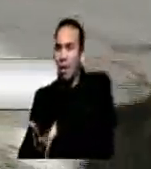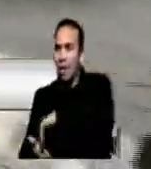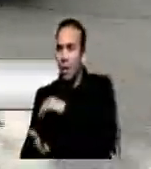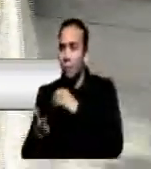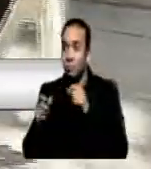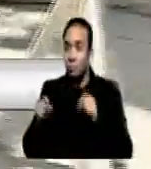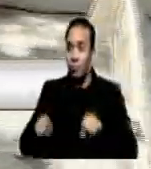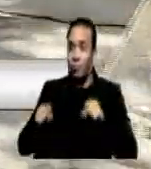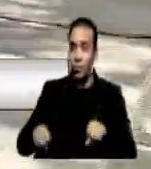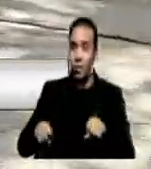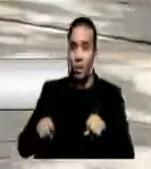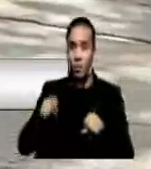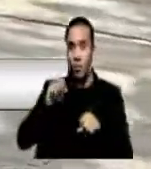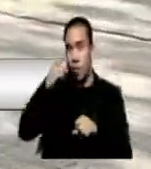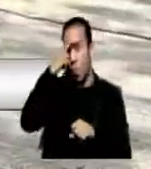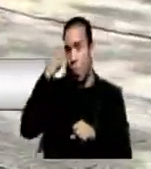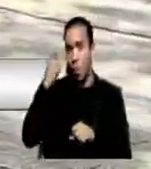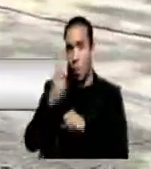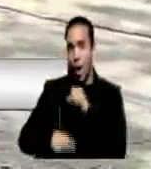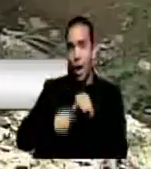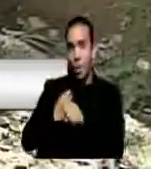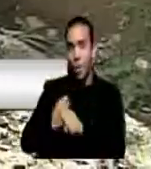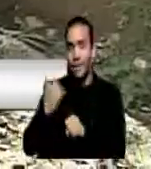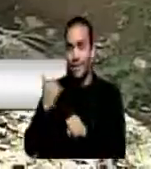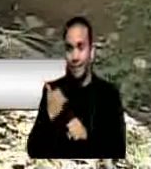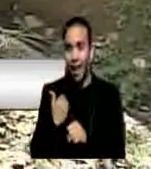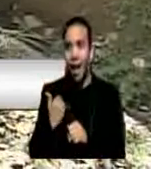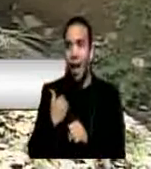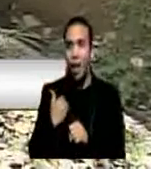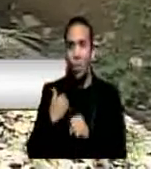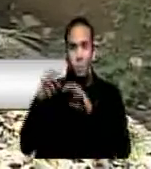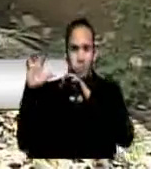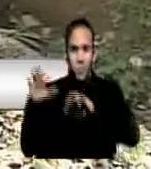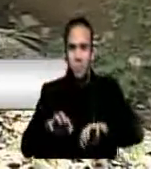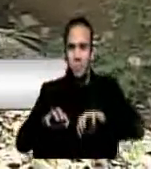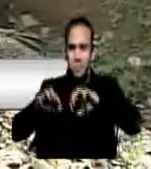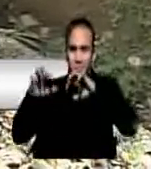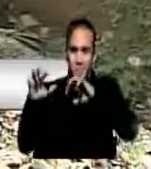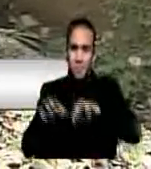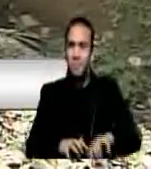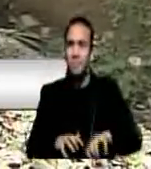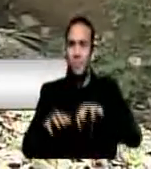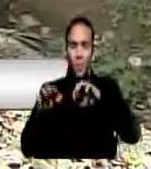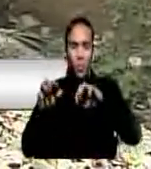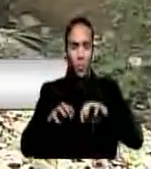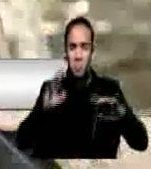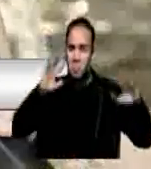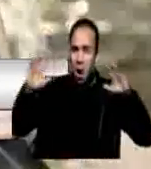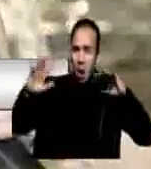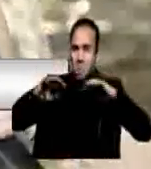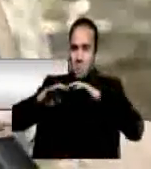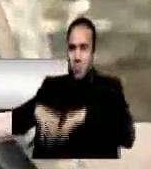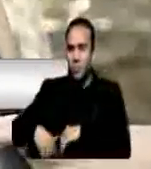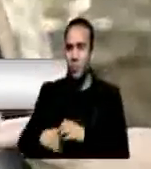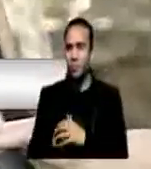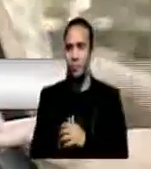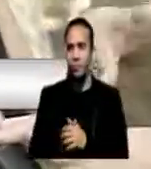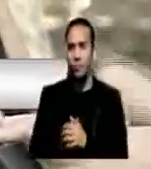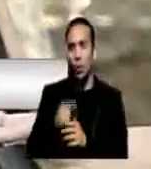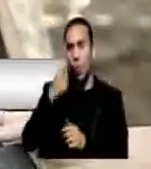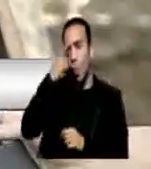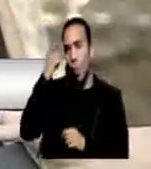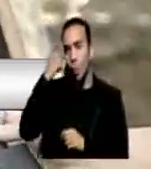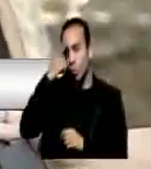rusa fue en junio del pasado año cuando bajo intensas lluvias el ruido les avisó del deslinde fue para el tiempo de junio